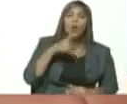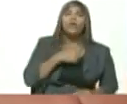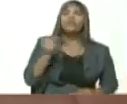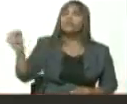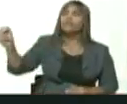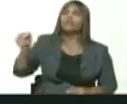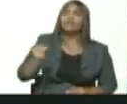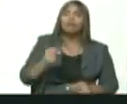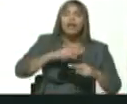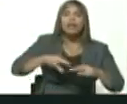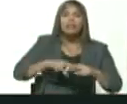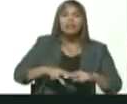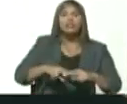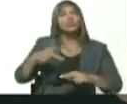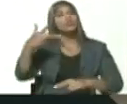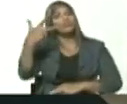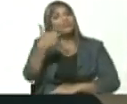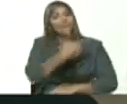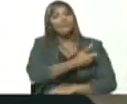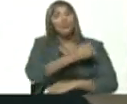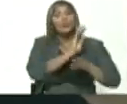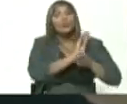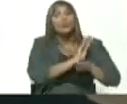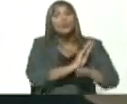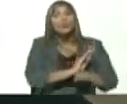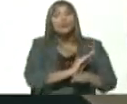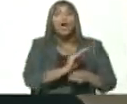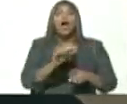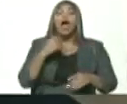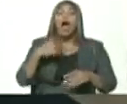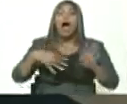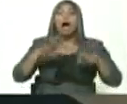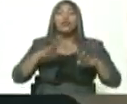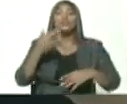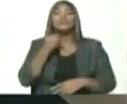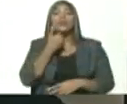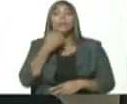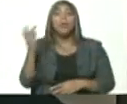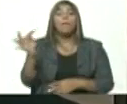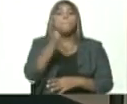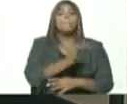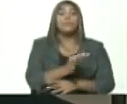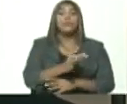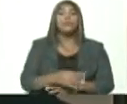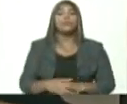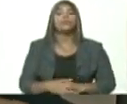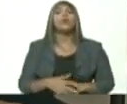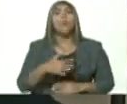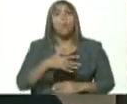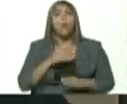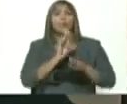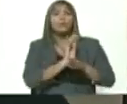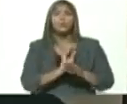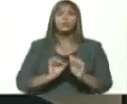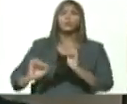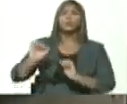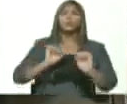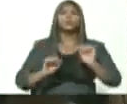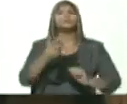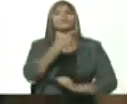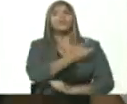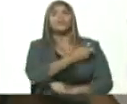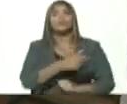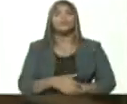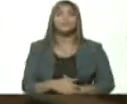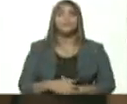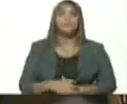a vacunar para protegerlos contra estas 14 enfermedades que son fácilmente prevenibles a través de la vacuna.